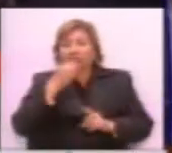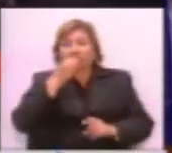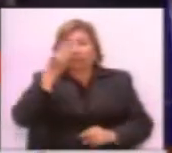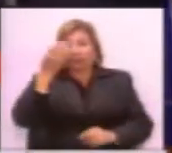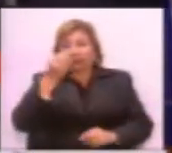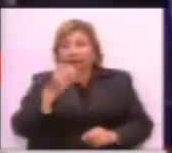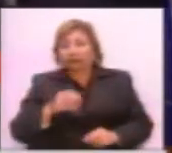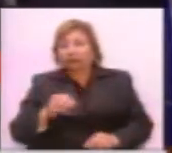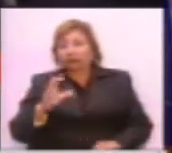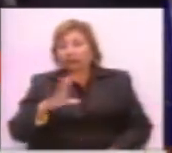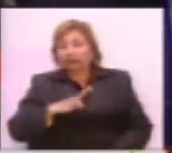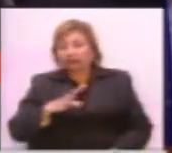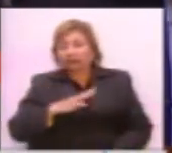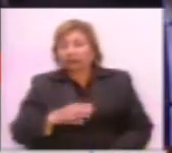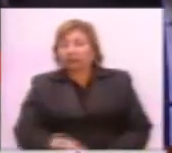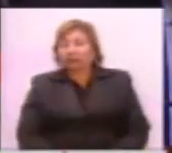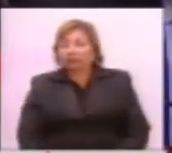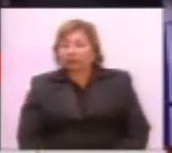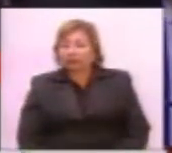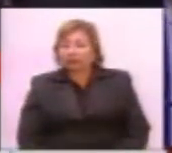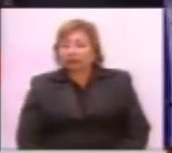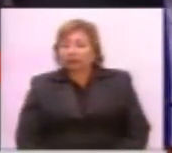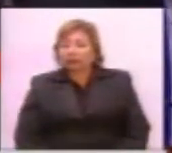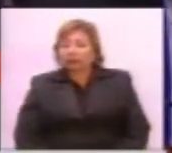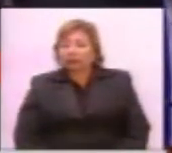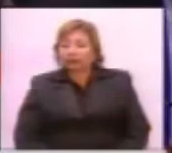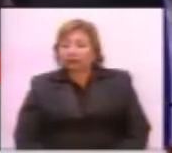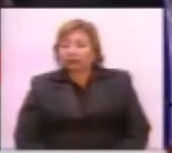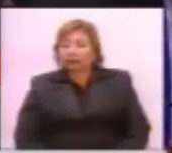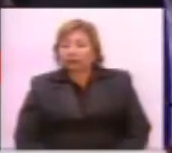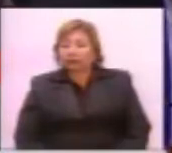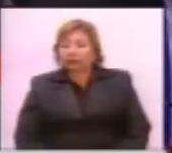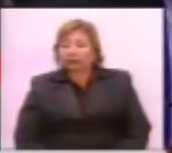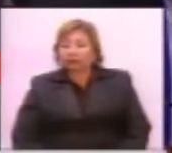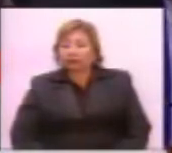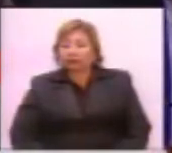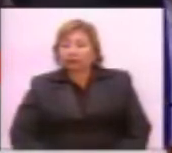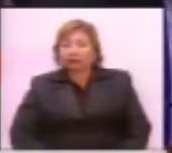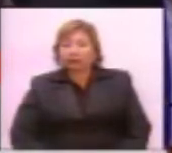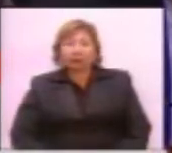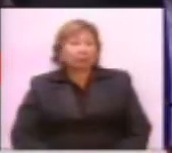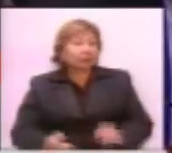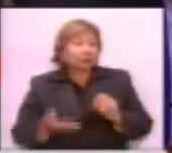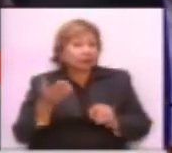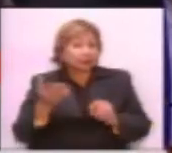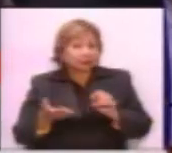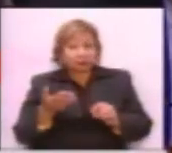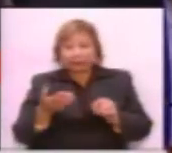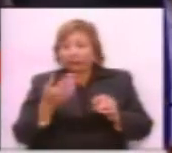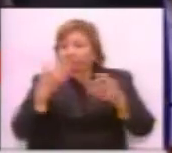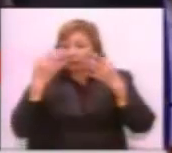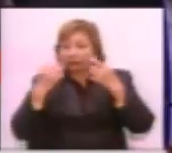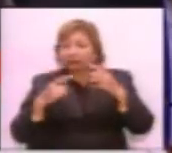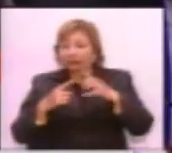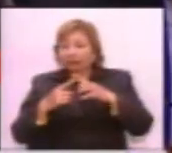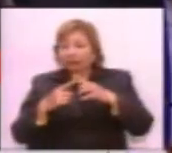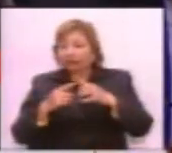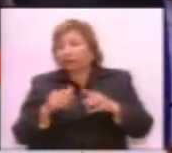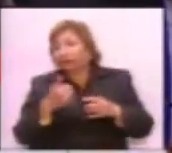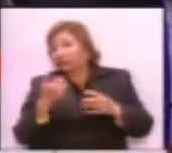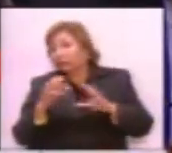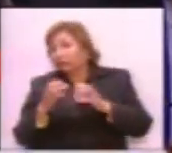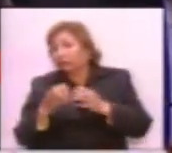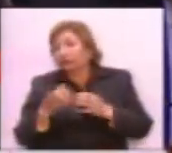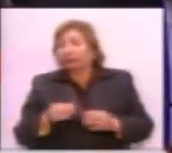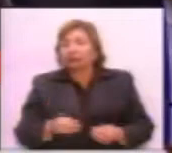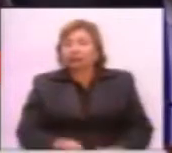en la Comisión de Ética. Y eso no se dice. En algunos casos están contra el terrorismo, y en algunos